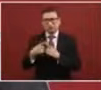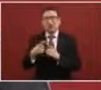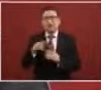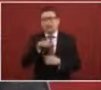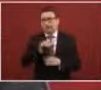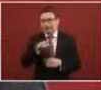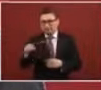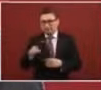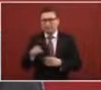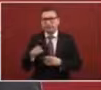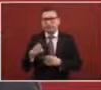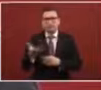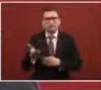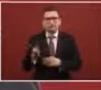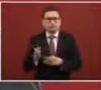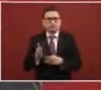dieron